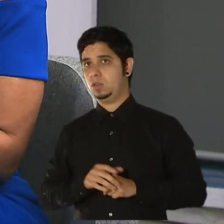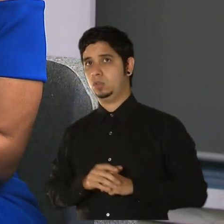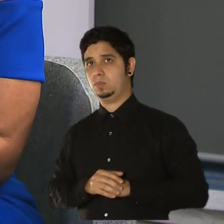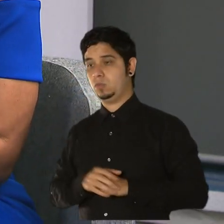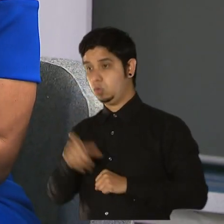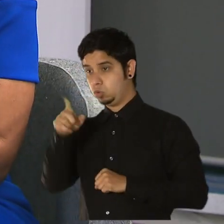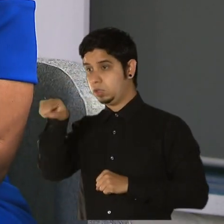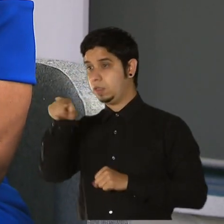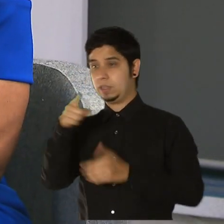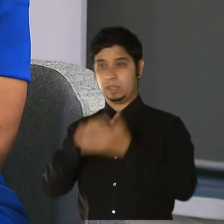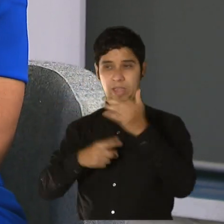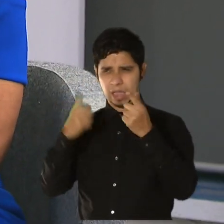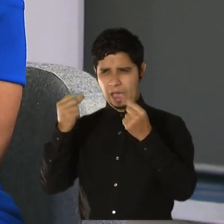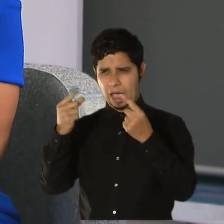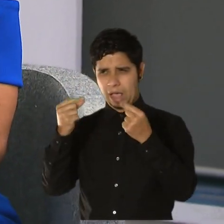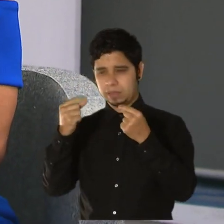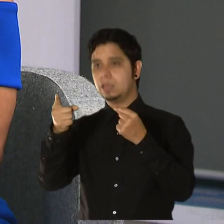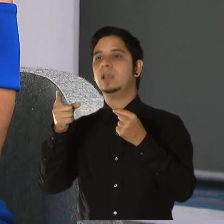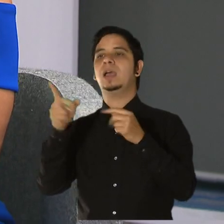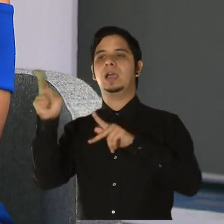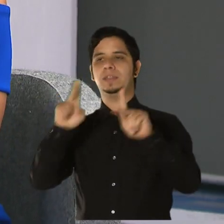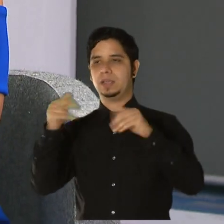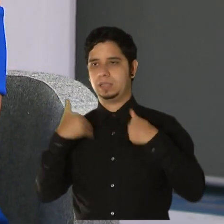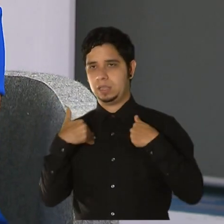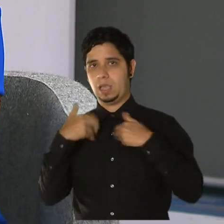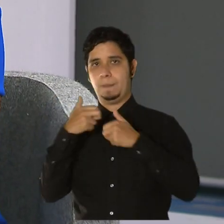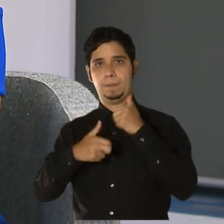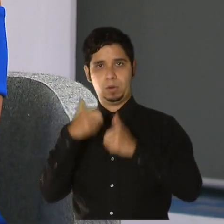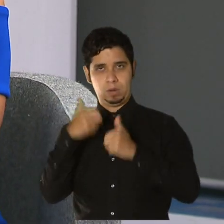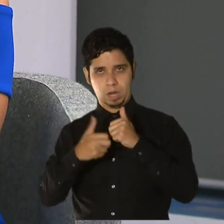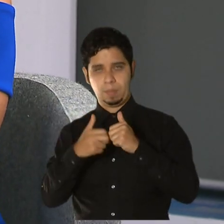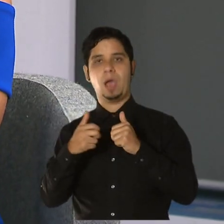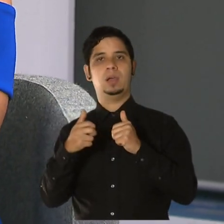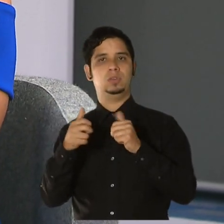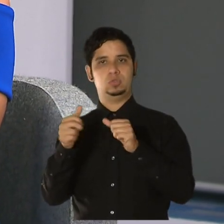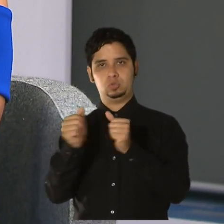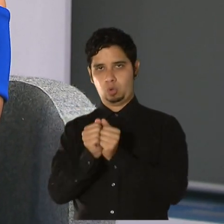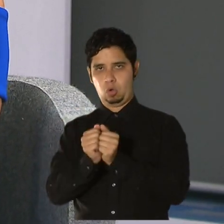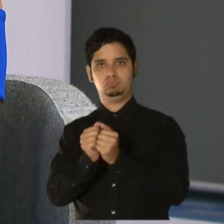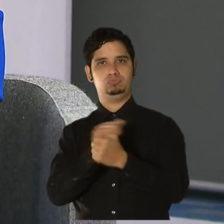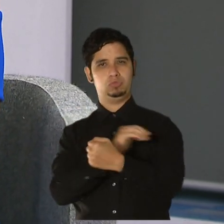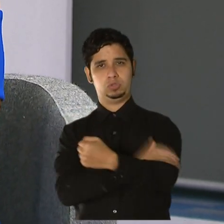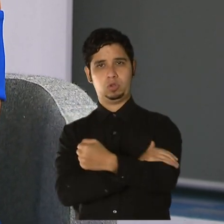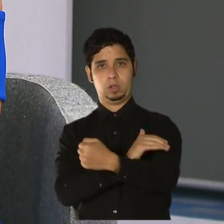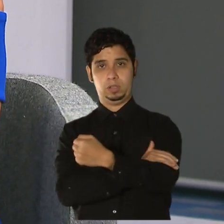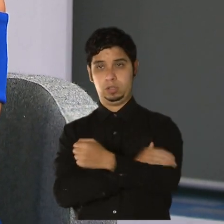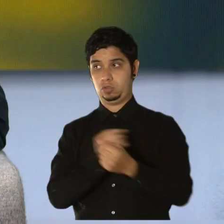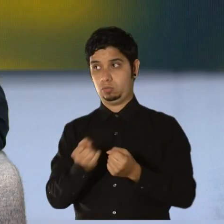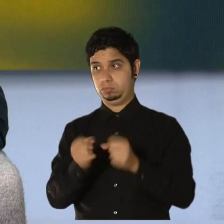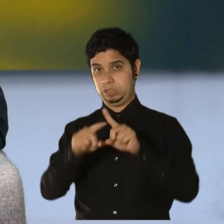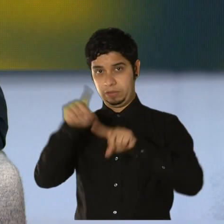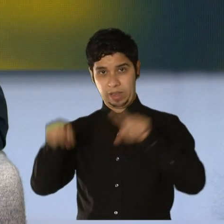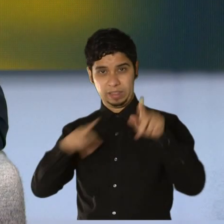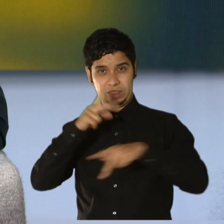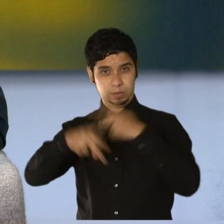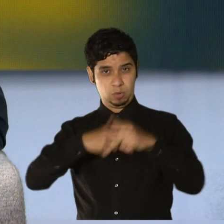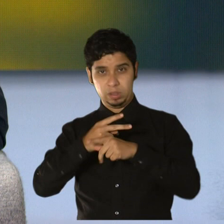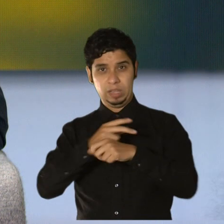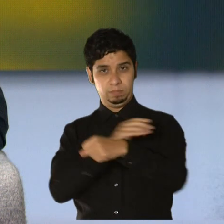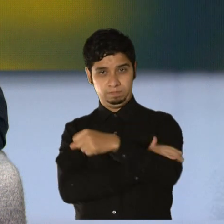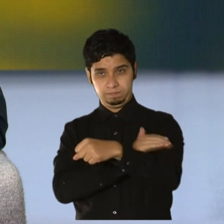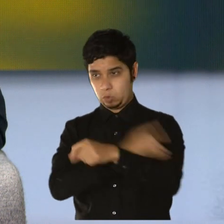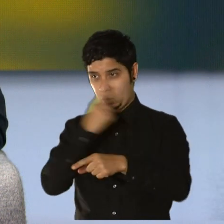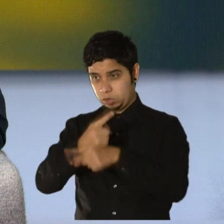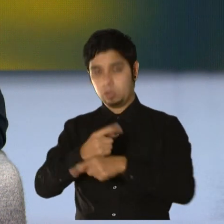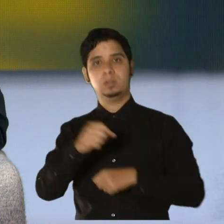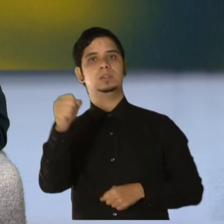las personas con uso problemático de sustancias. Y cuando hablamos de sustancias, son muchas sustancias. Es correcto, sí.